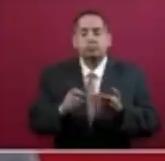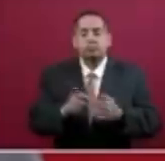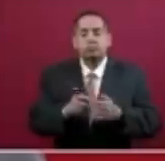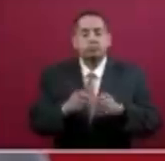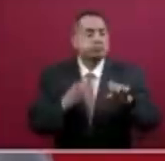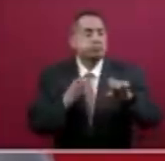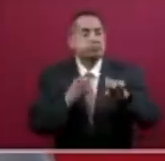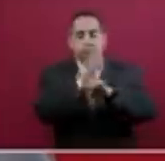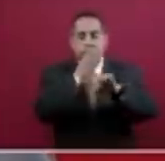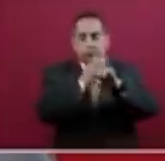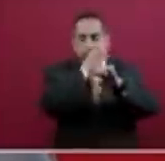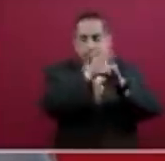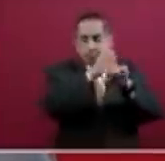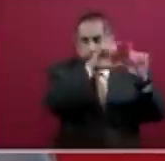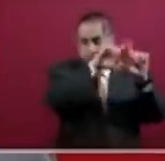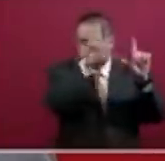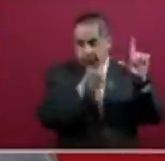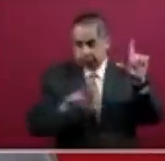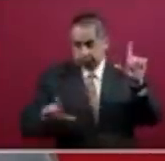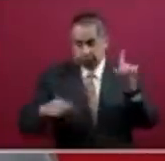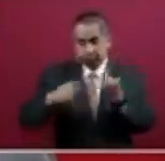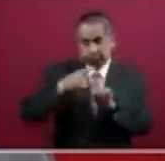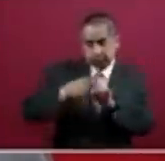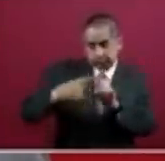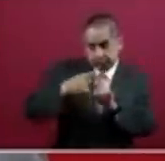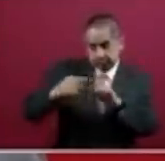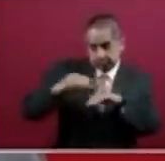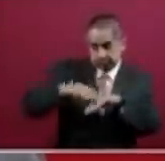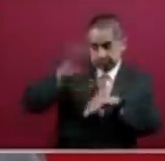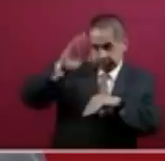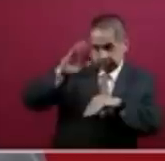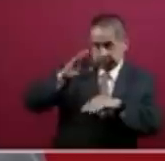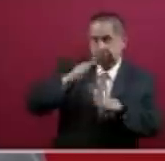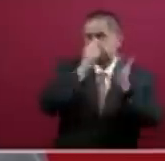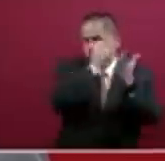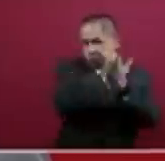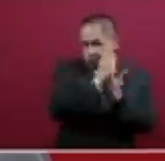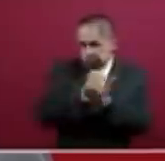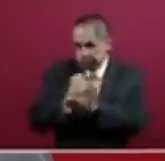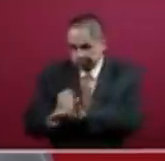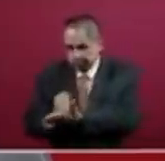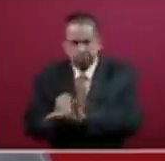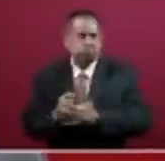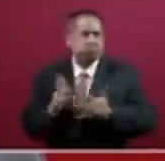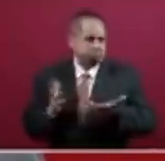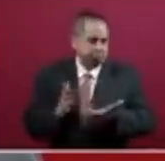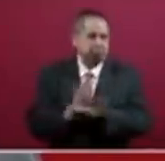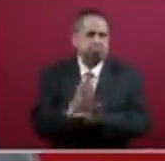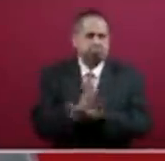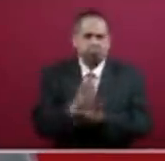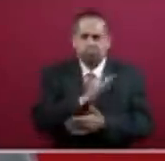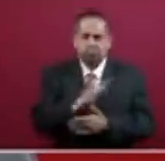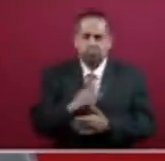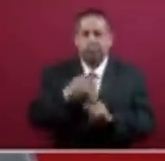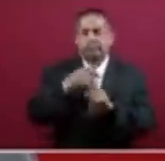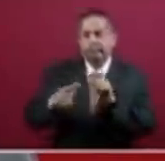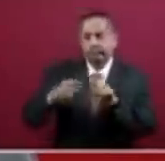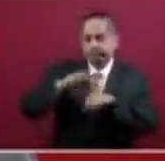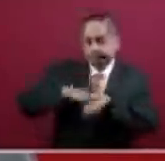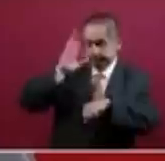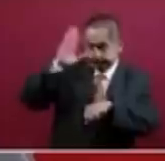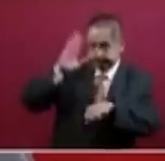la mitad de las legislaturas locales, la aprobación de más de la mitad